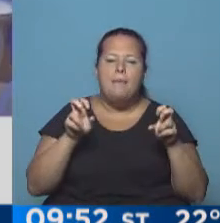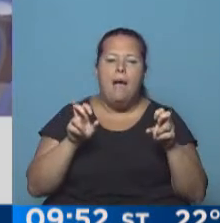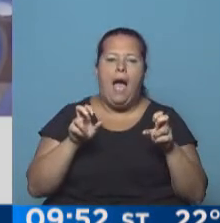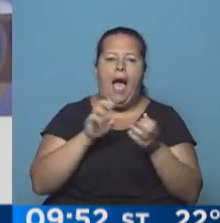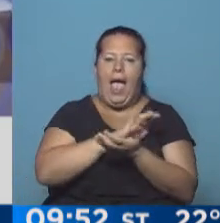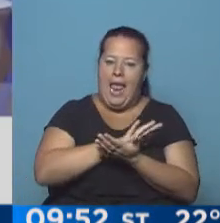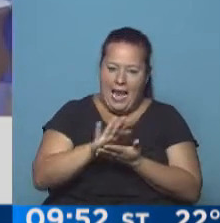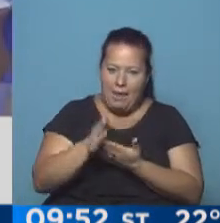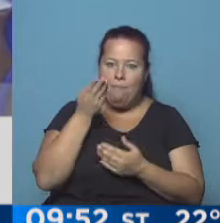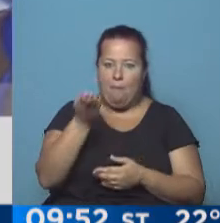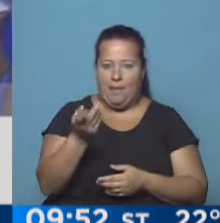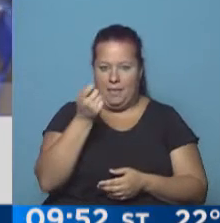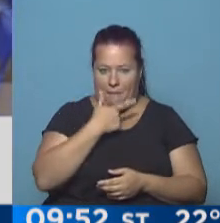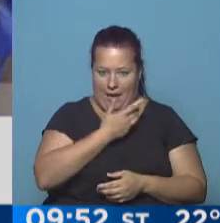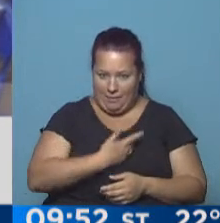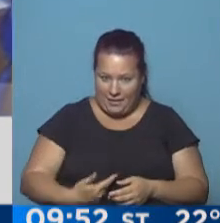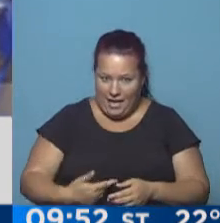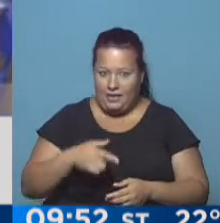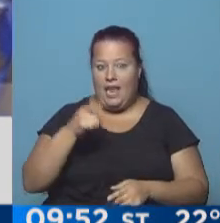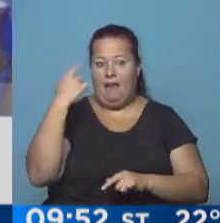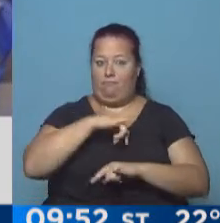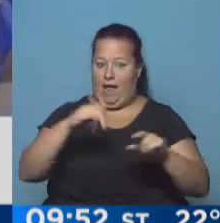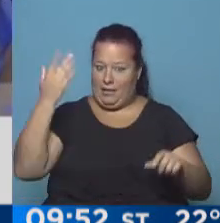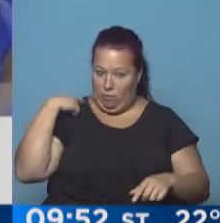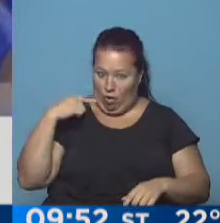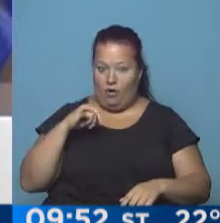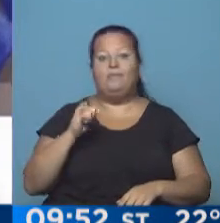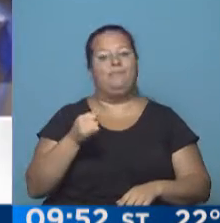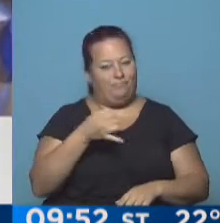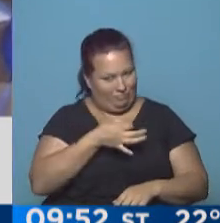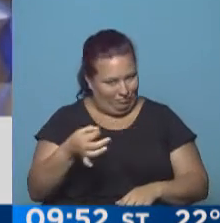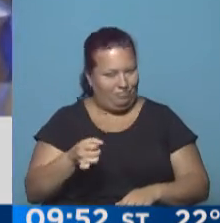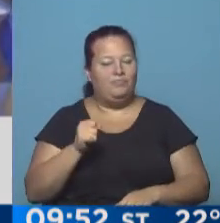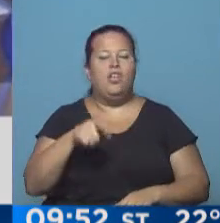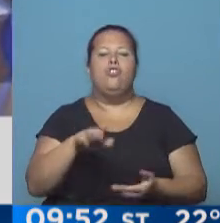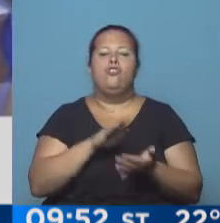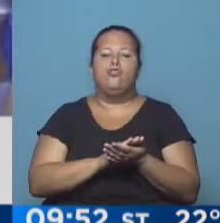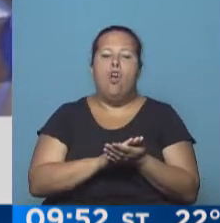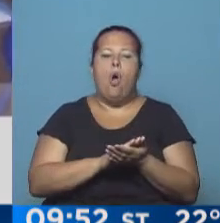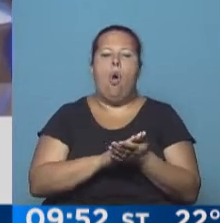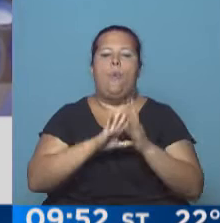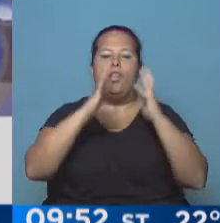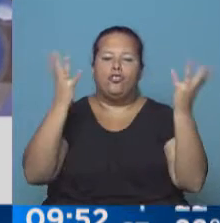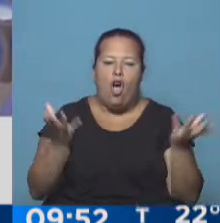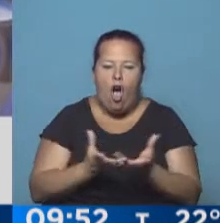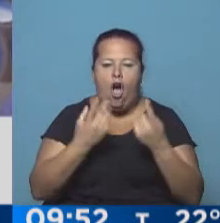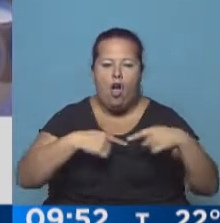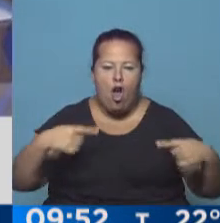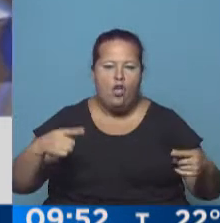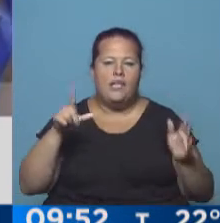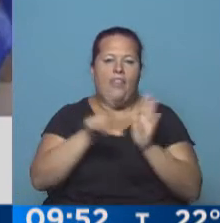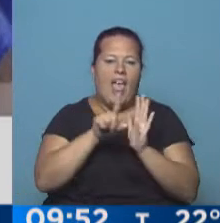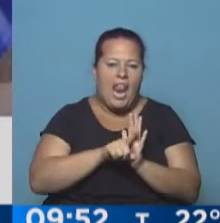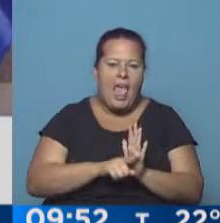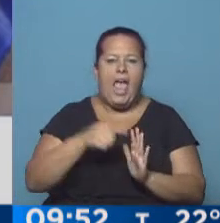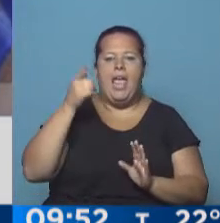la transparencia que está pidiendo el presidente Macri, que anunció en las últimas horas. Exacto, esto tiene que ver con toda una batería de medidas